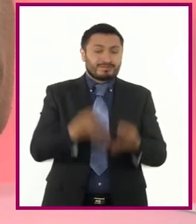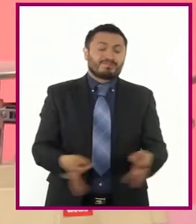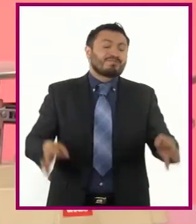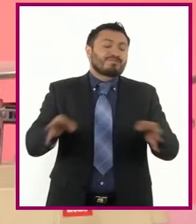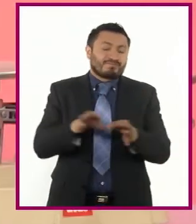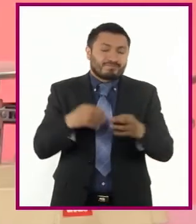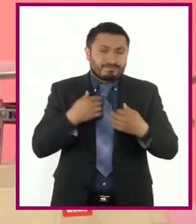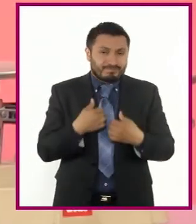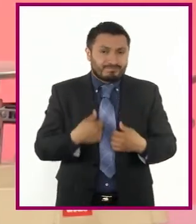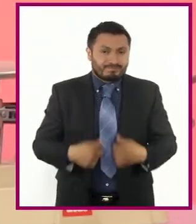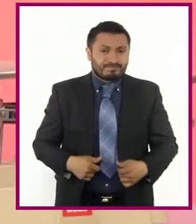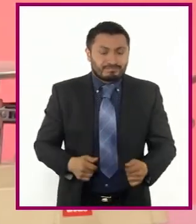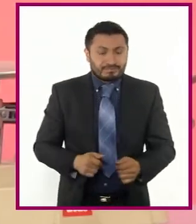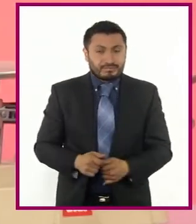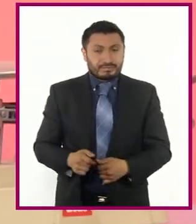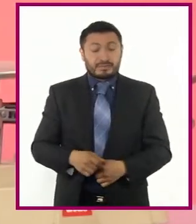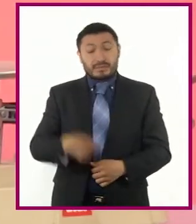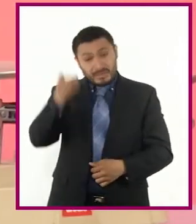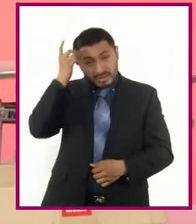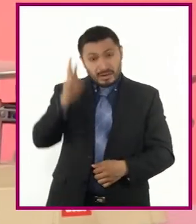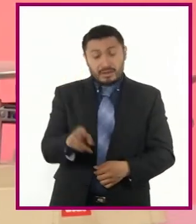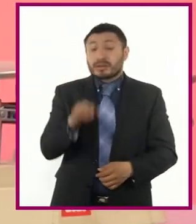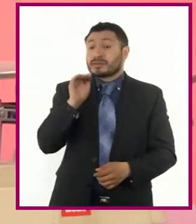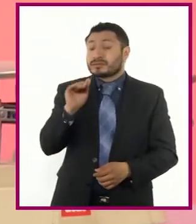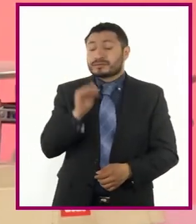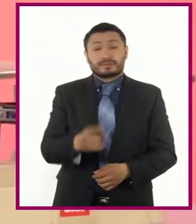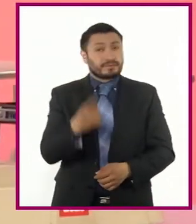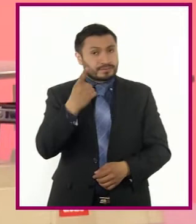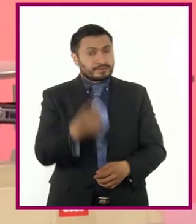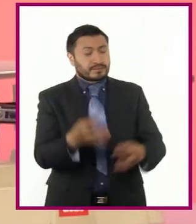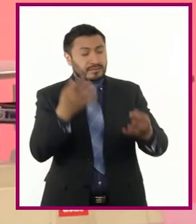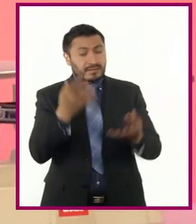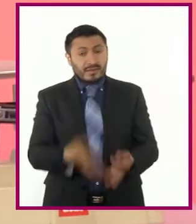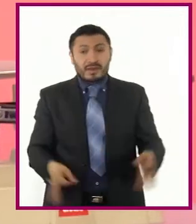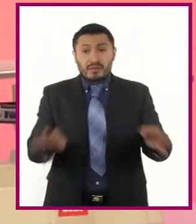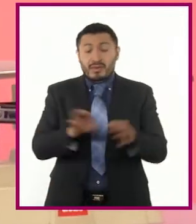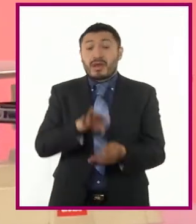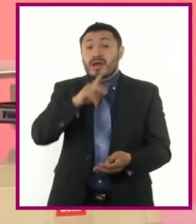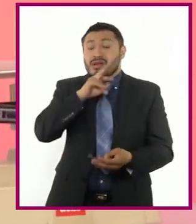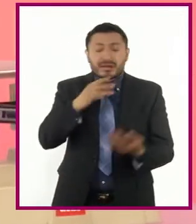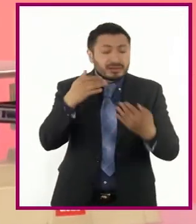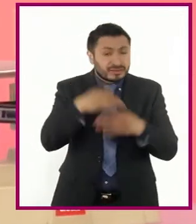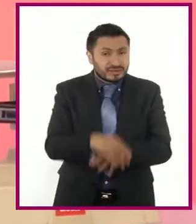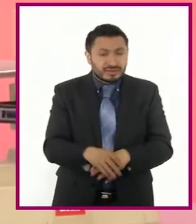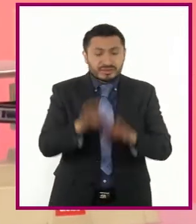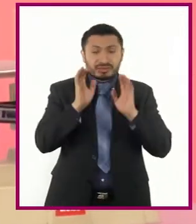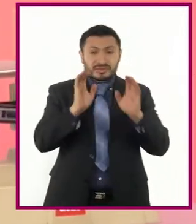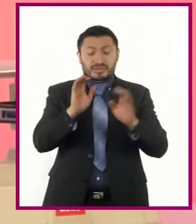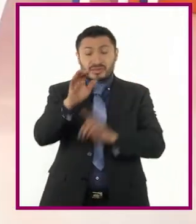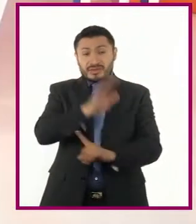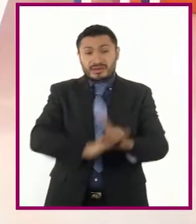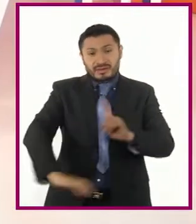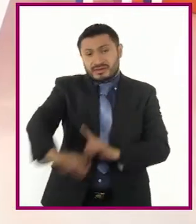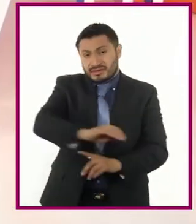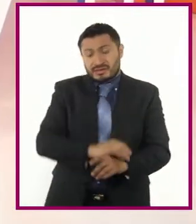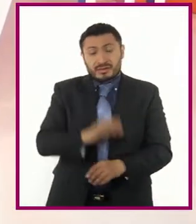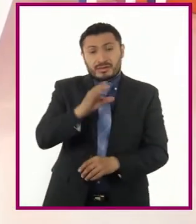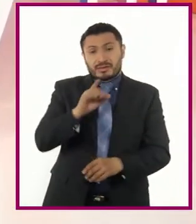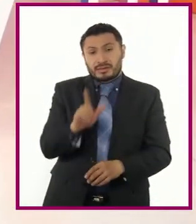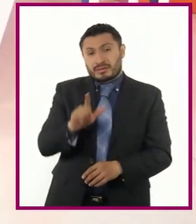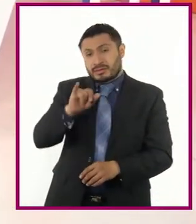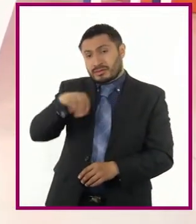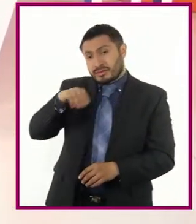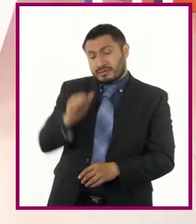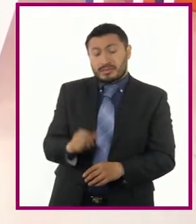área. Doctor, una de las preocupaciones actuales es con respecto al cuidado del medio ambiente. ¿Nos podría decir